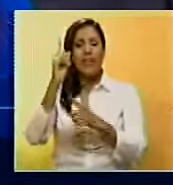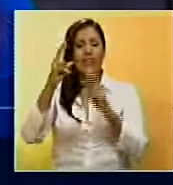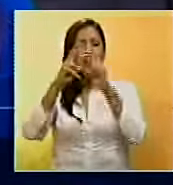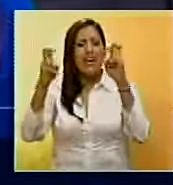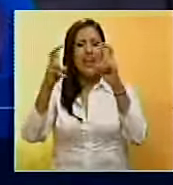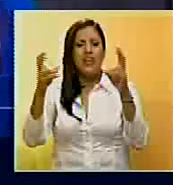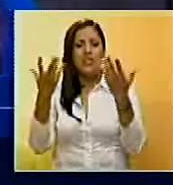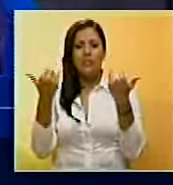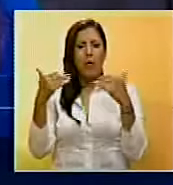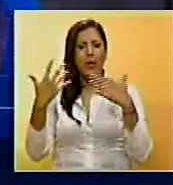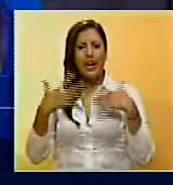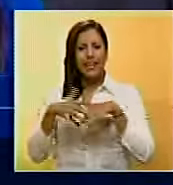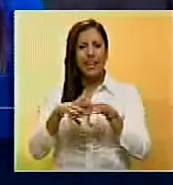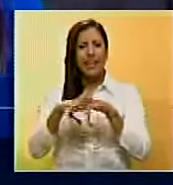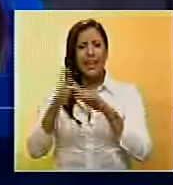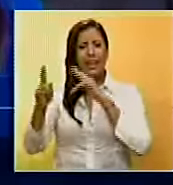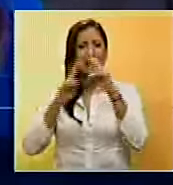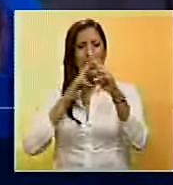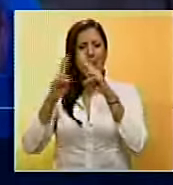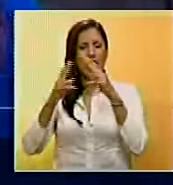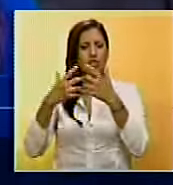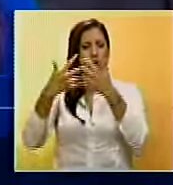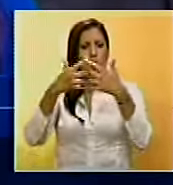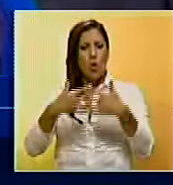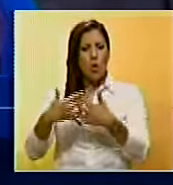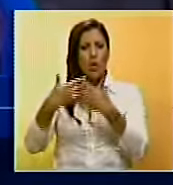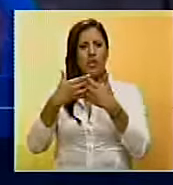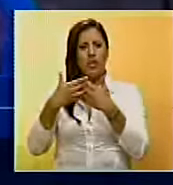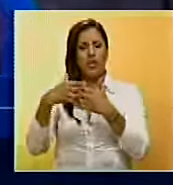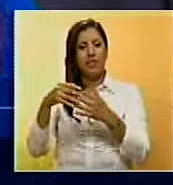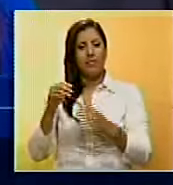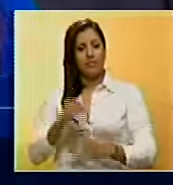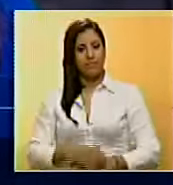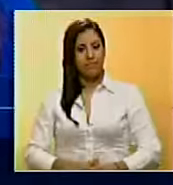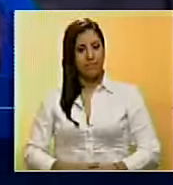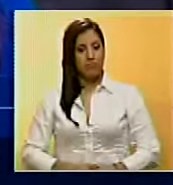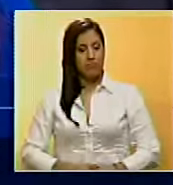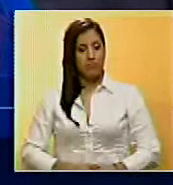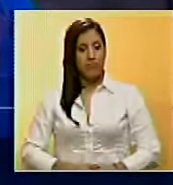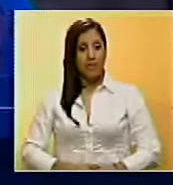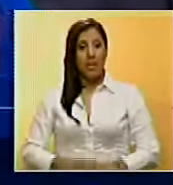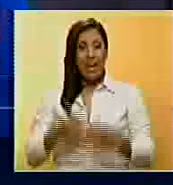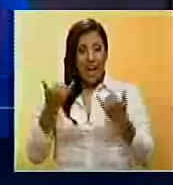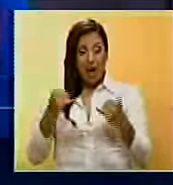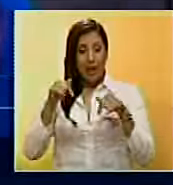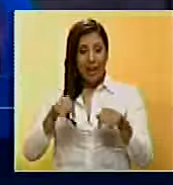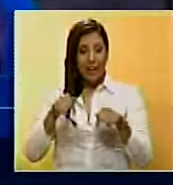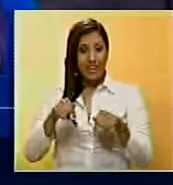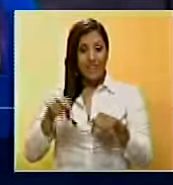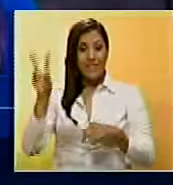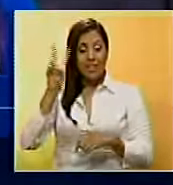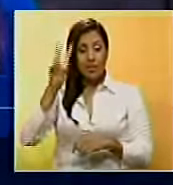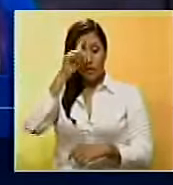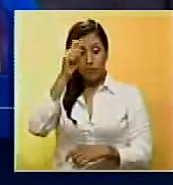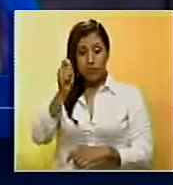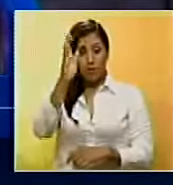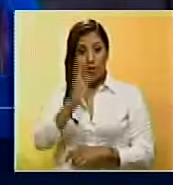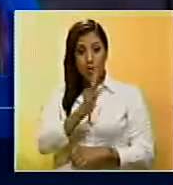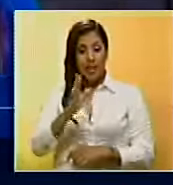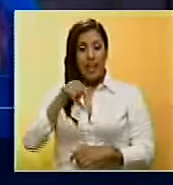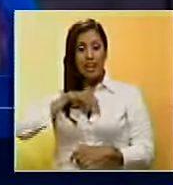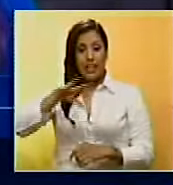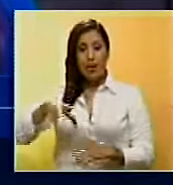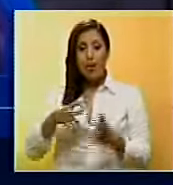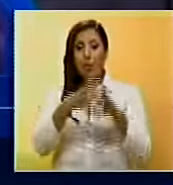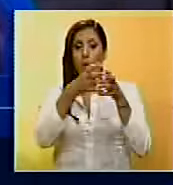revisión integral las relaciones con los Estados Unidos de Norteamérica. Desde este suelo sagrado salió un puñado